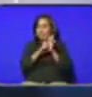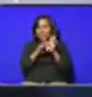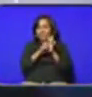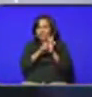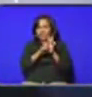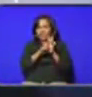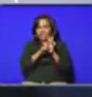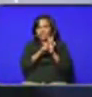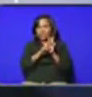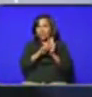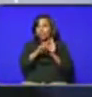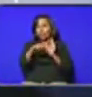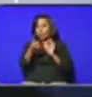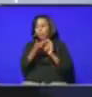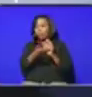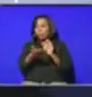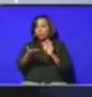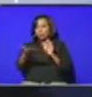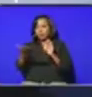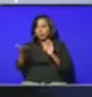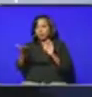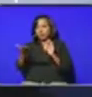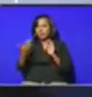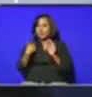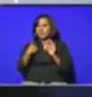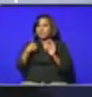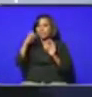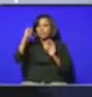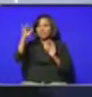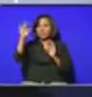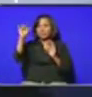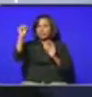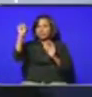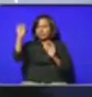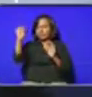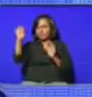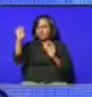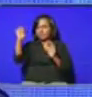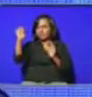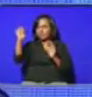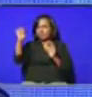Otro elemento o ingrediente que va a tener el ICSE es que es una formación